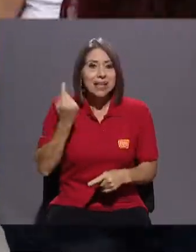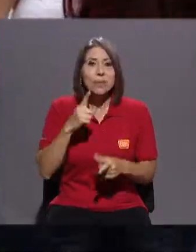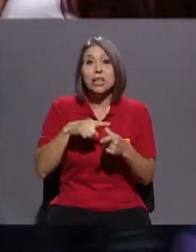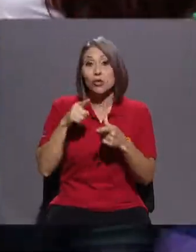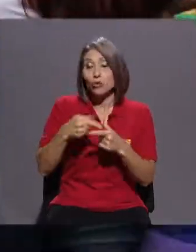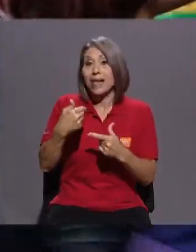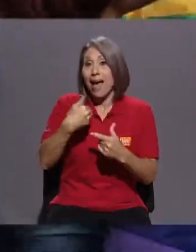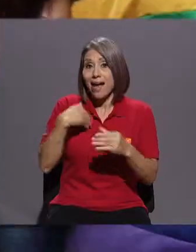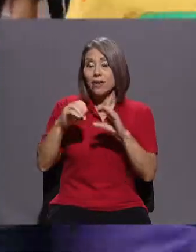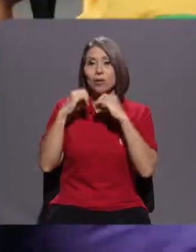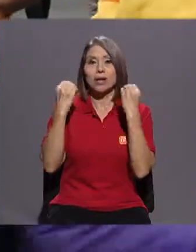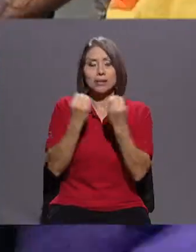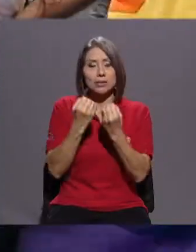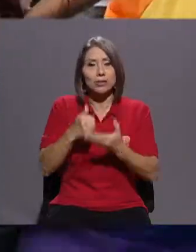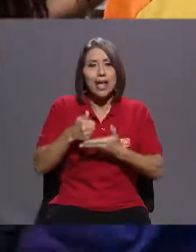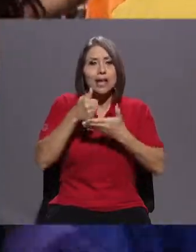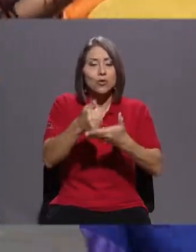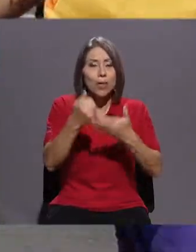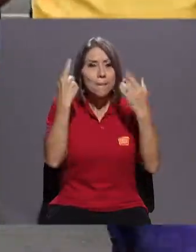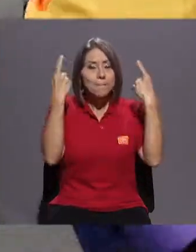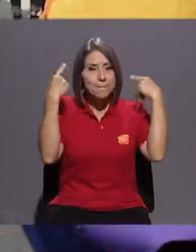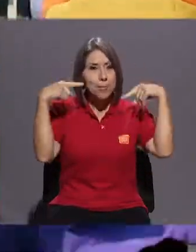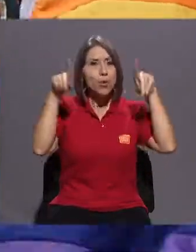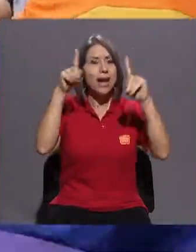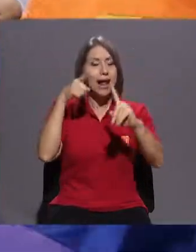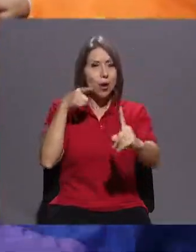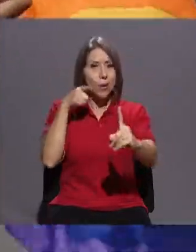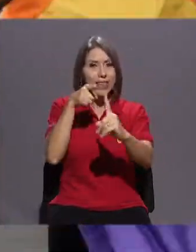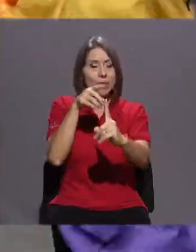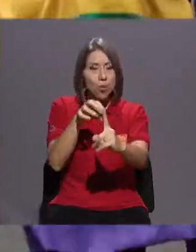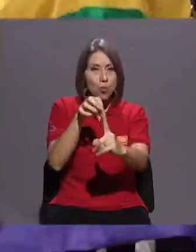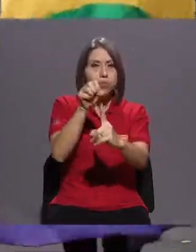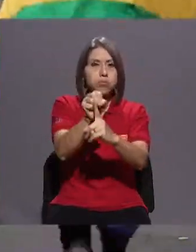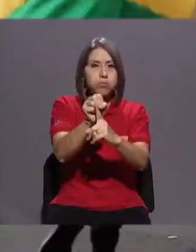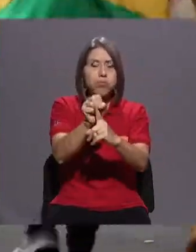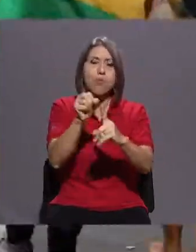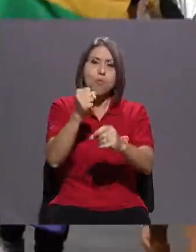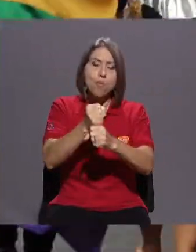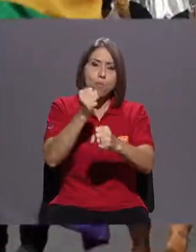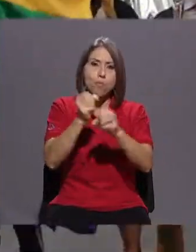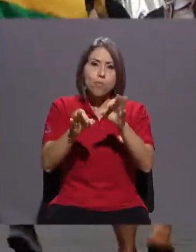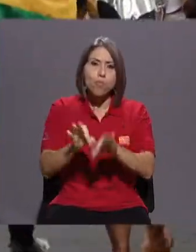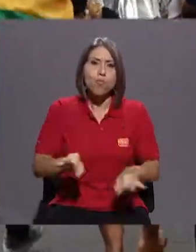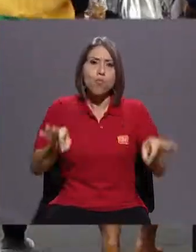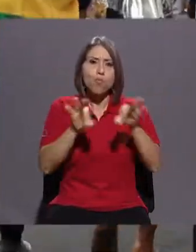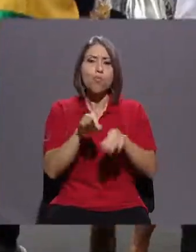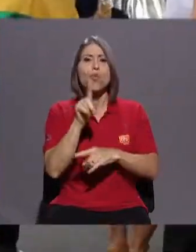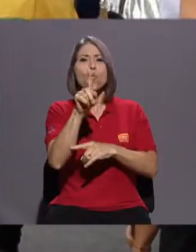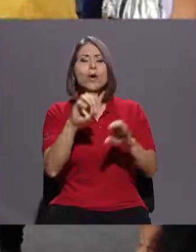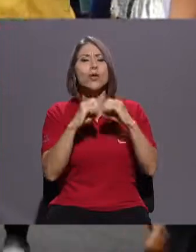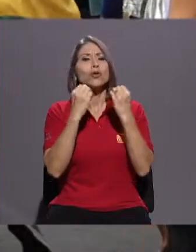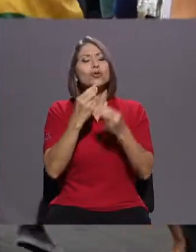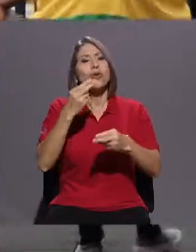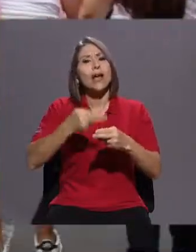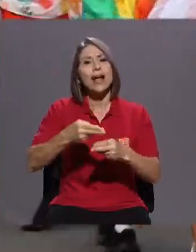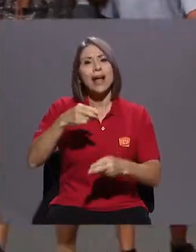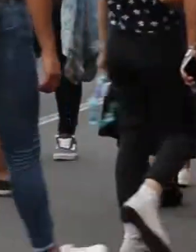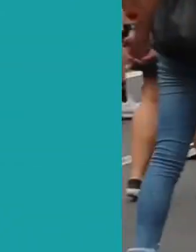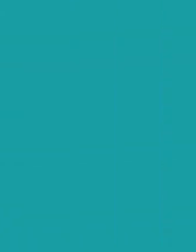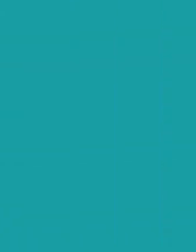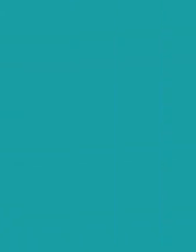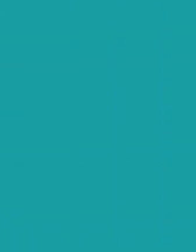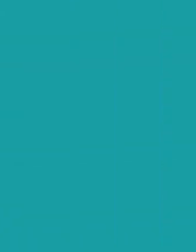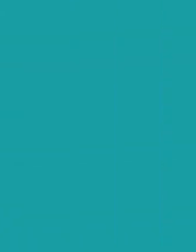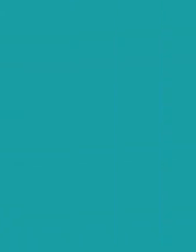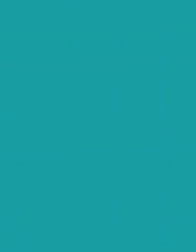Organizaciones que ayudan A lograr ese objetivo Tienen un papel muy importante Y una de ellas es gafades